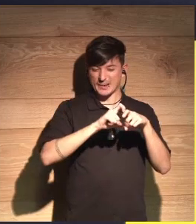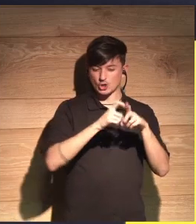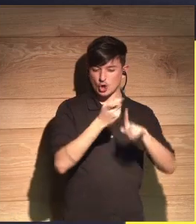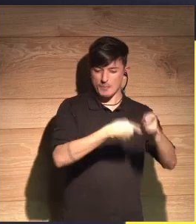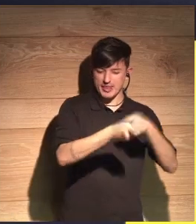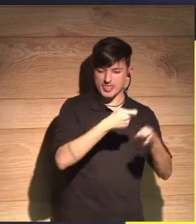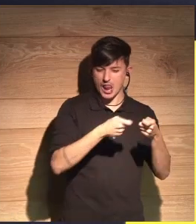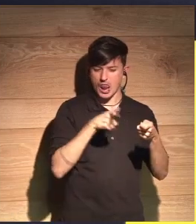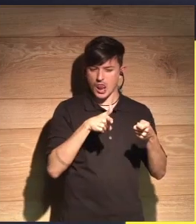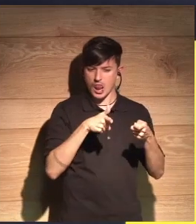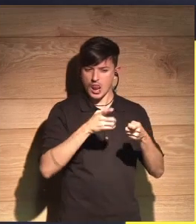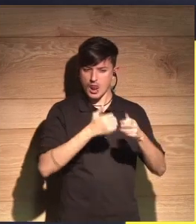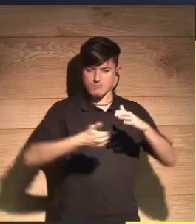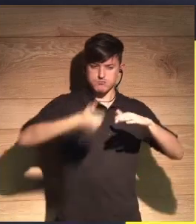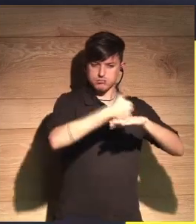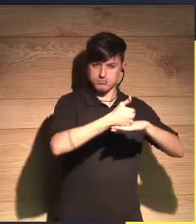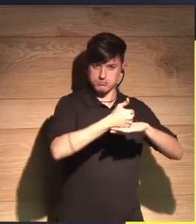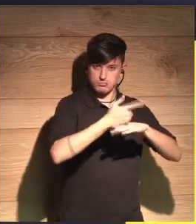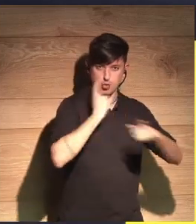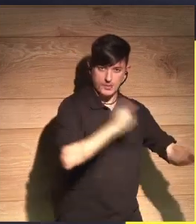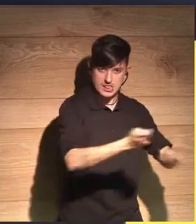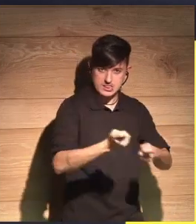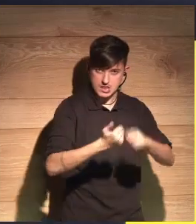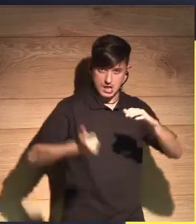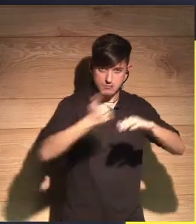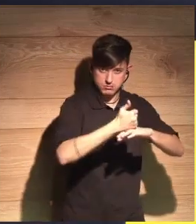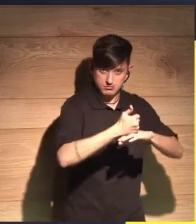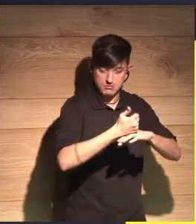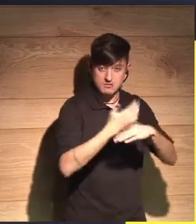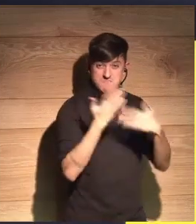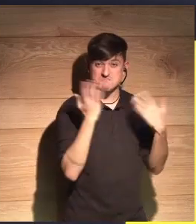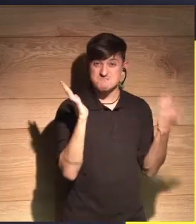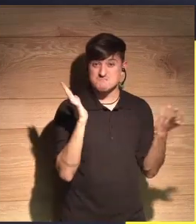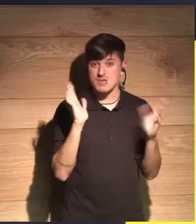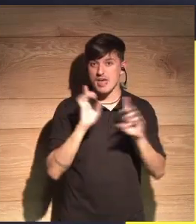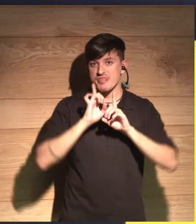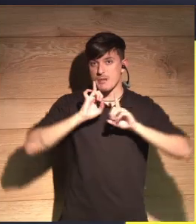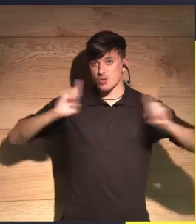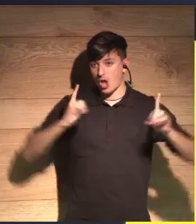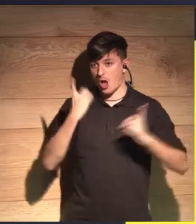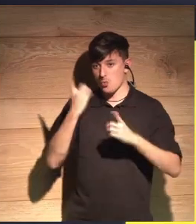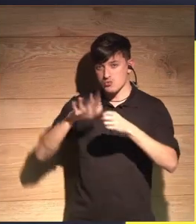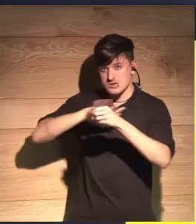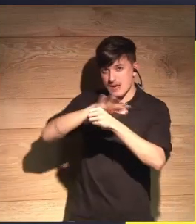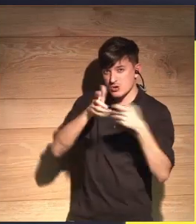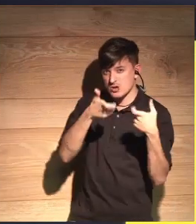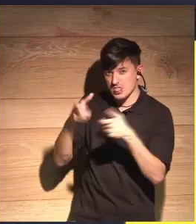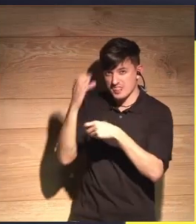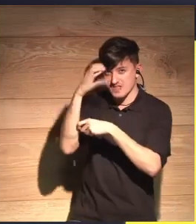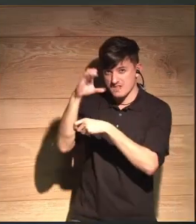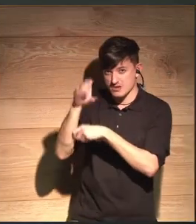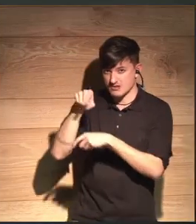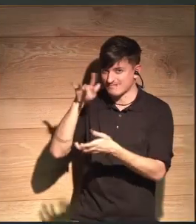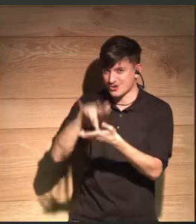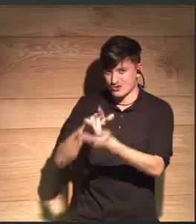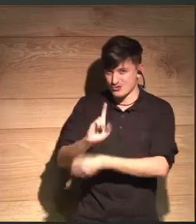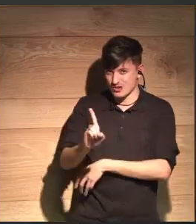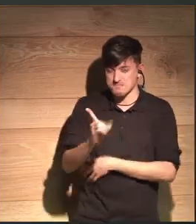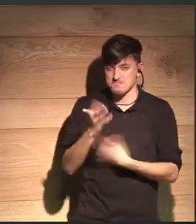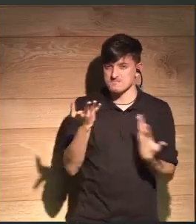el dominante en muchos sentidos excepto en ciertos campos científicos donde eso no pasó entonces la